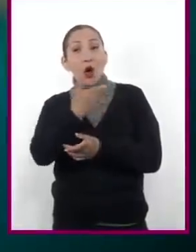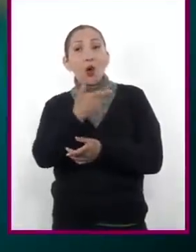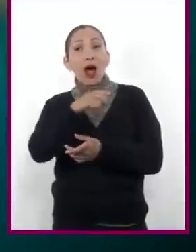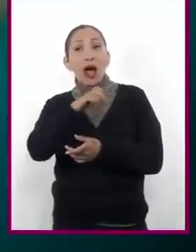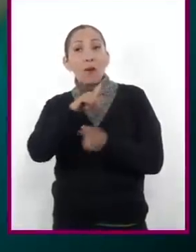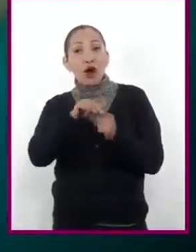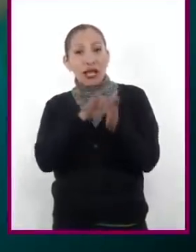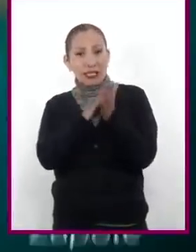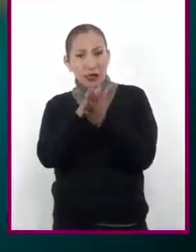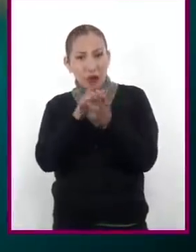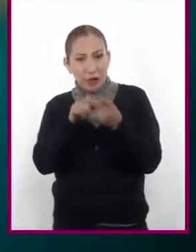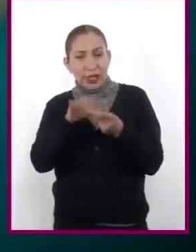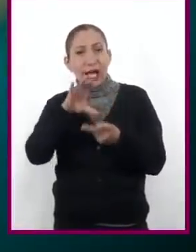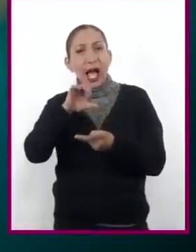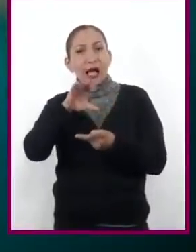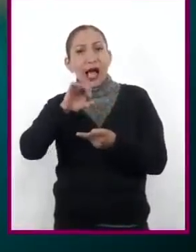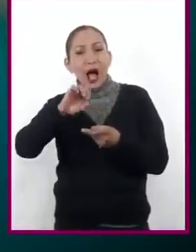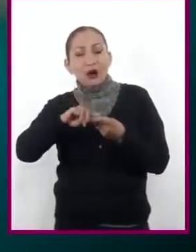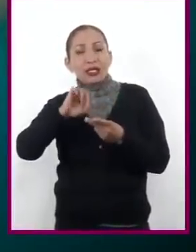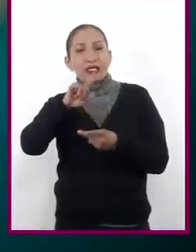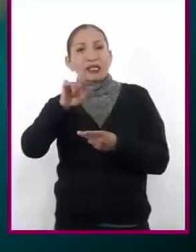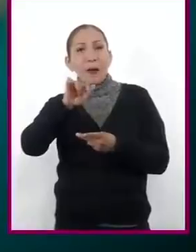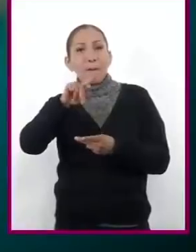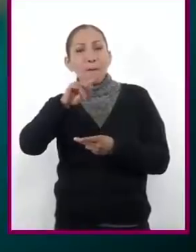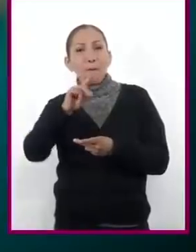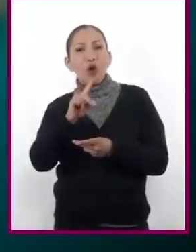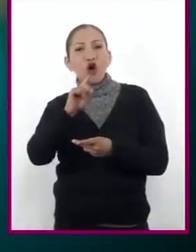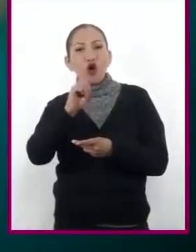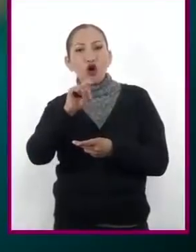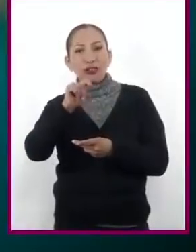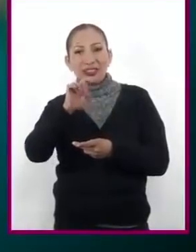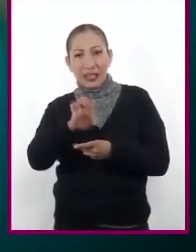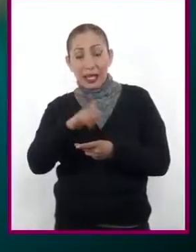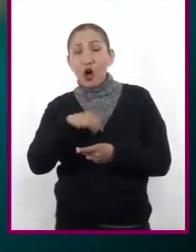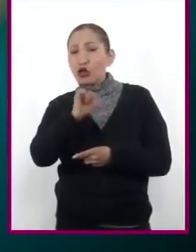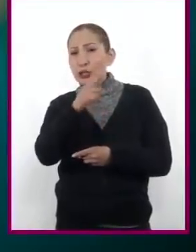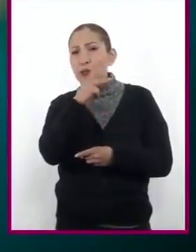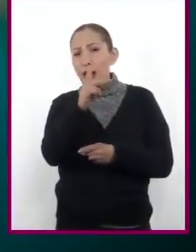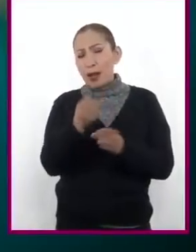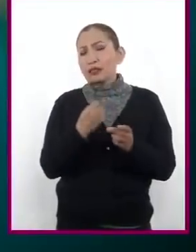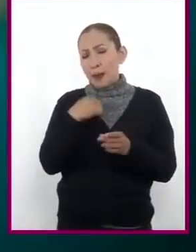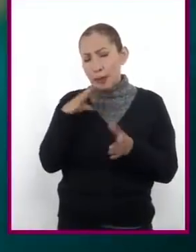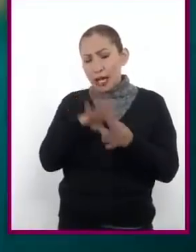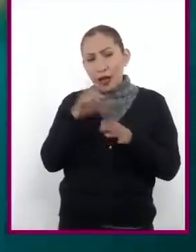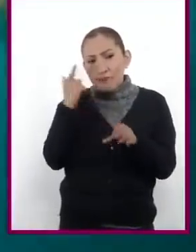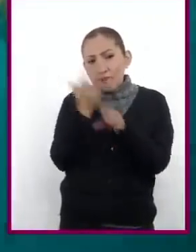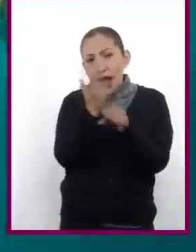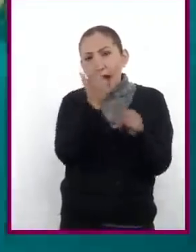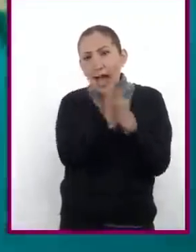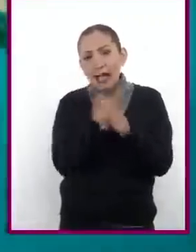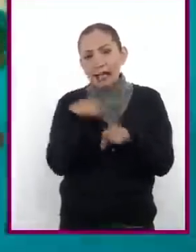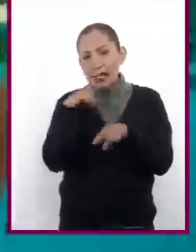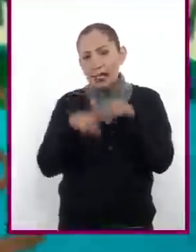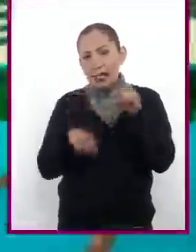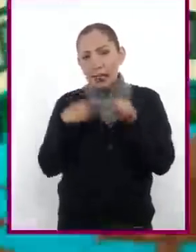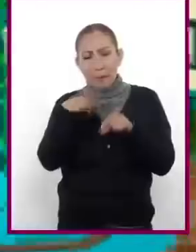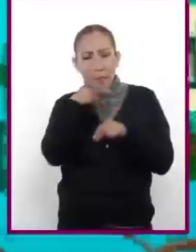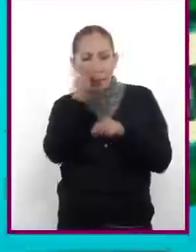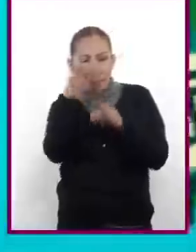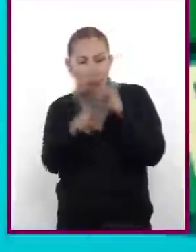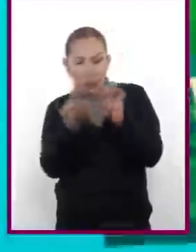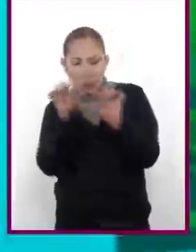guacamole, chocolate, cacao y zapote. Existen otras palabras como estas y puedes identificarlas fijándote en su